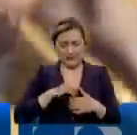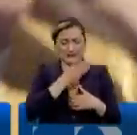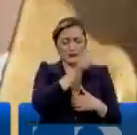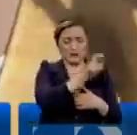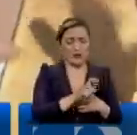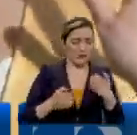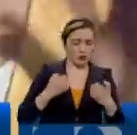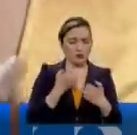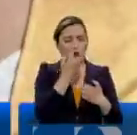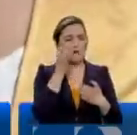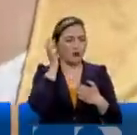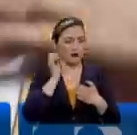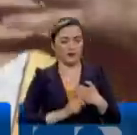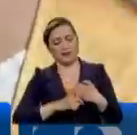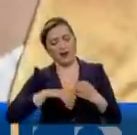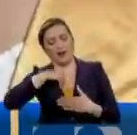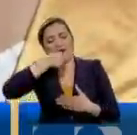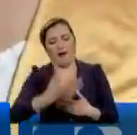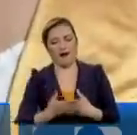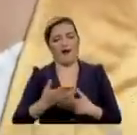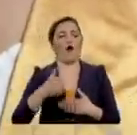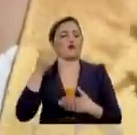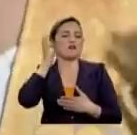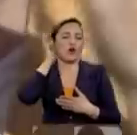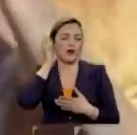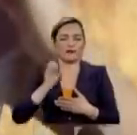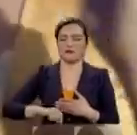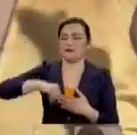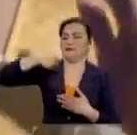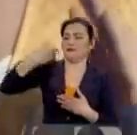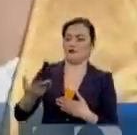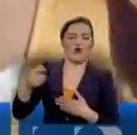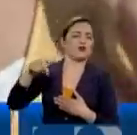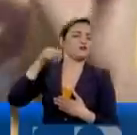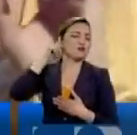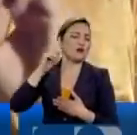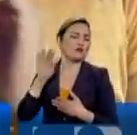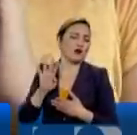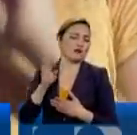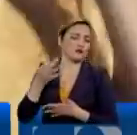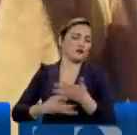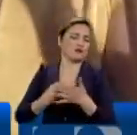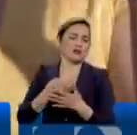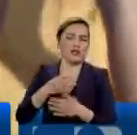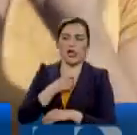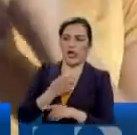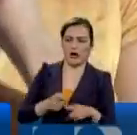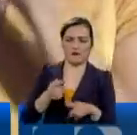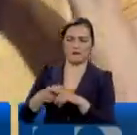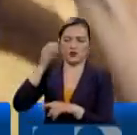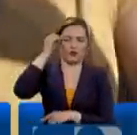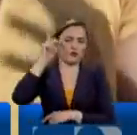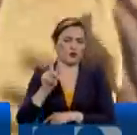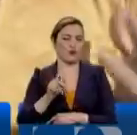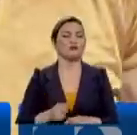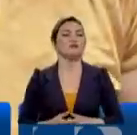en algún momento de nuestras vidas más que en otras, salen a flor de piel, son muy diferentes en cada una y empiezan a dar su opinión y sus puntos de